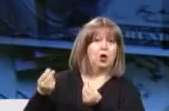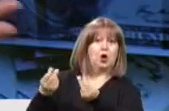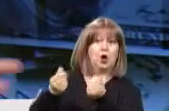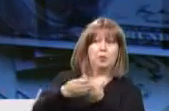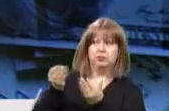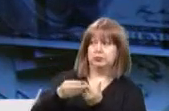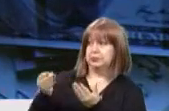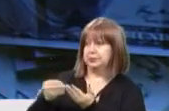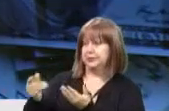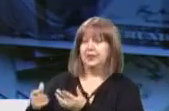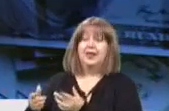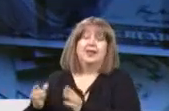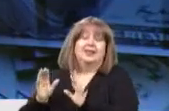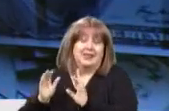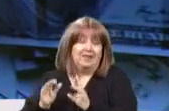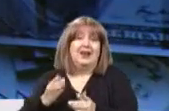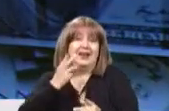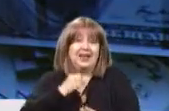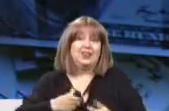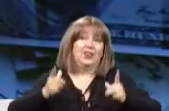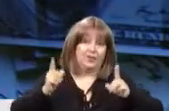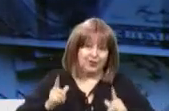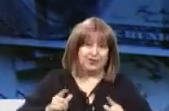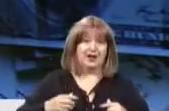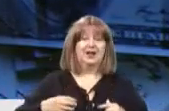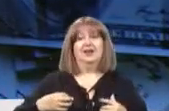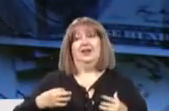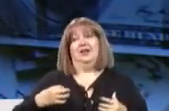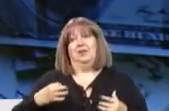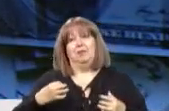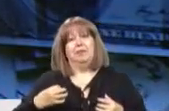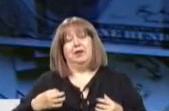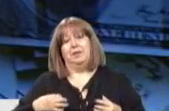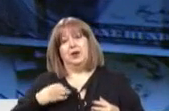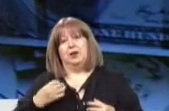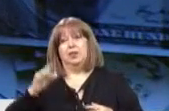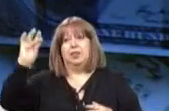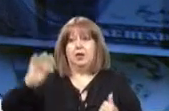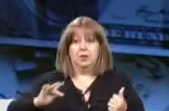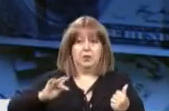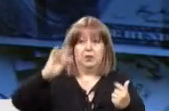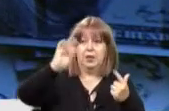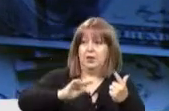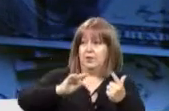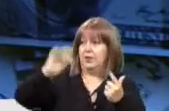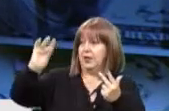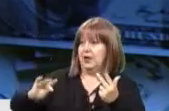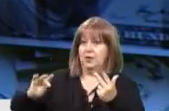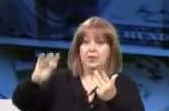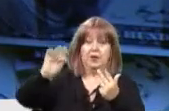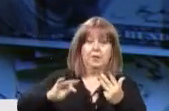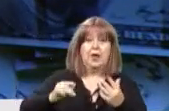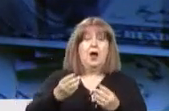también es lindo poder disfrutar de eso, ¿no? Pero no endeudarse. Un consejo también de consumo es, si vas a comprar un